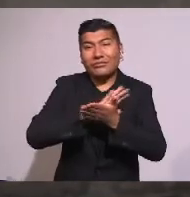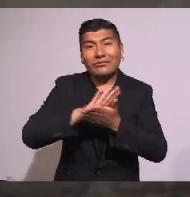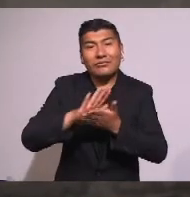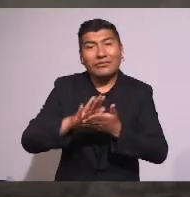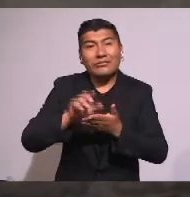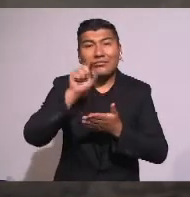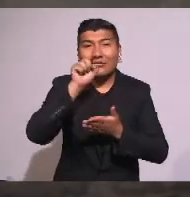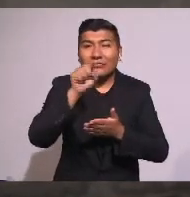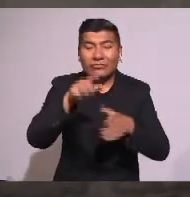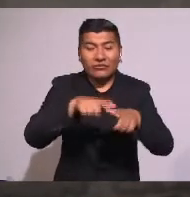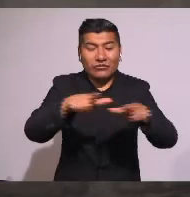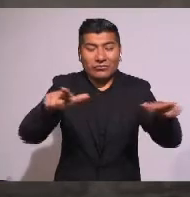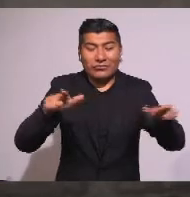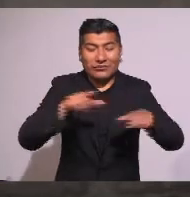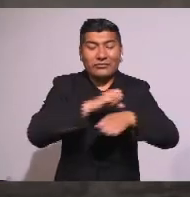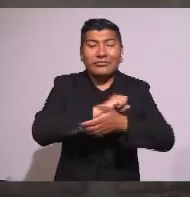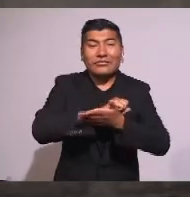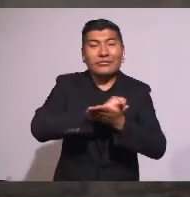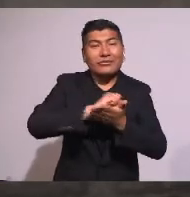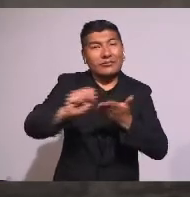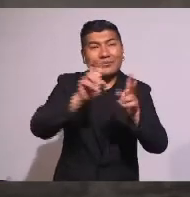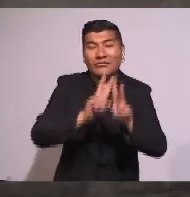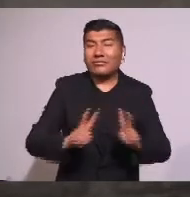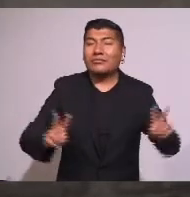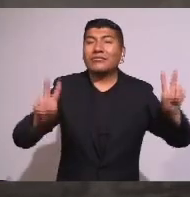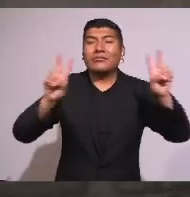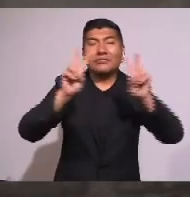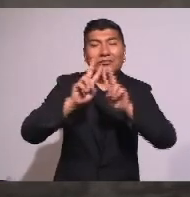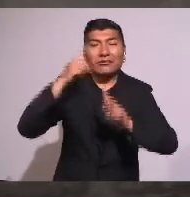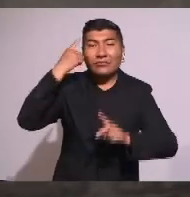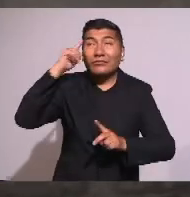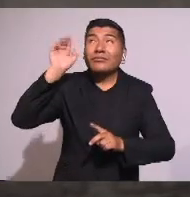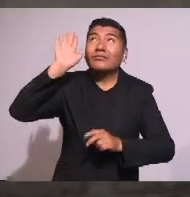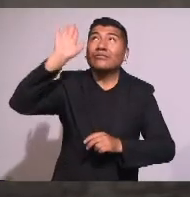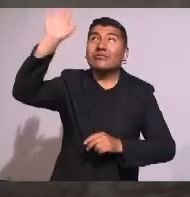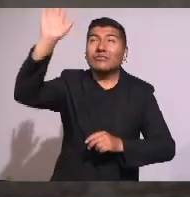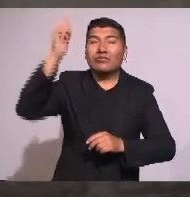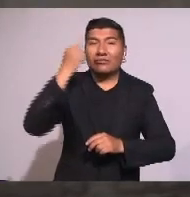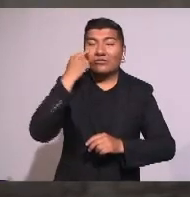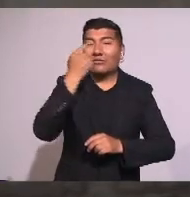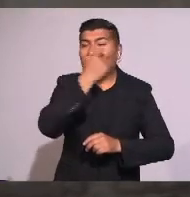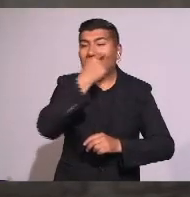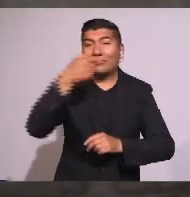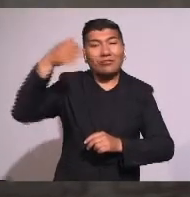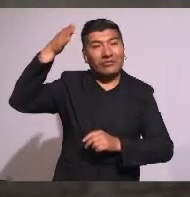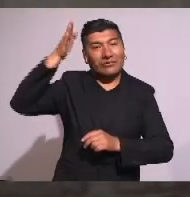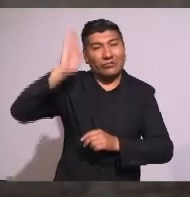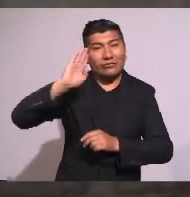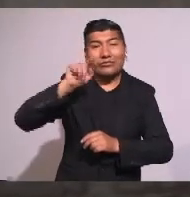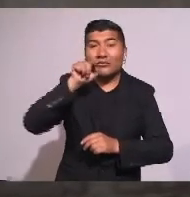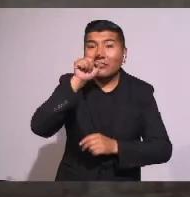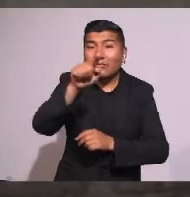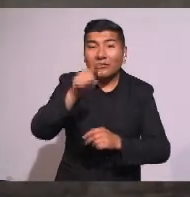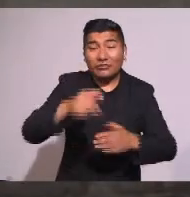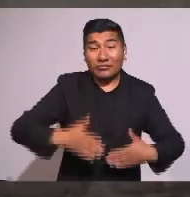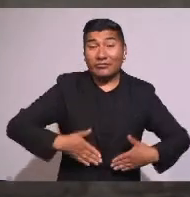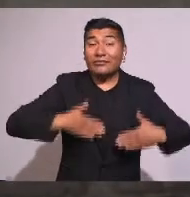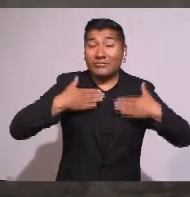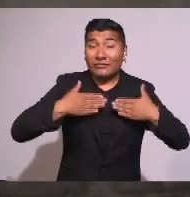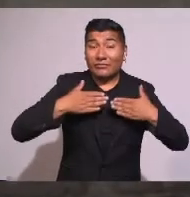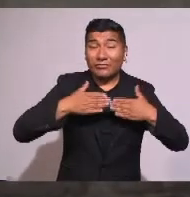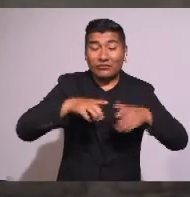Eres tierra sagrada y valiosa a los ojos de Dios. Y tu vida como tierra